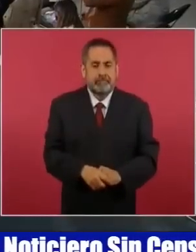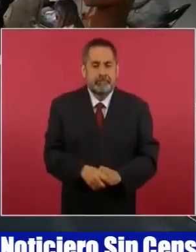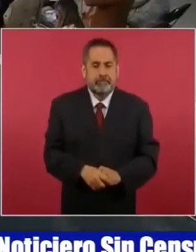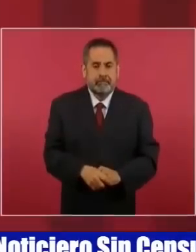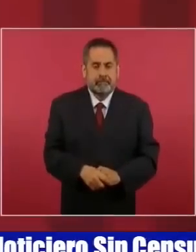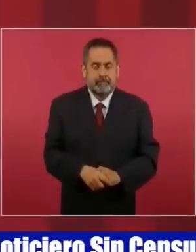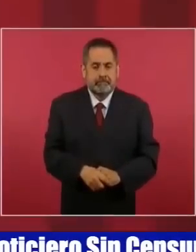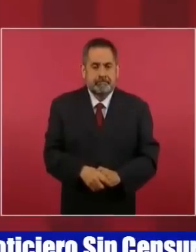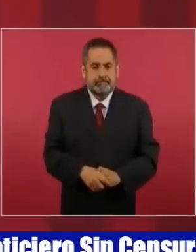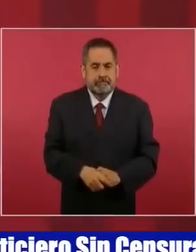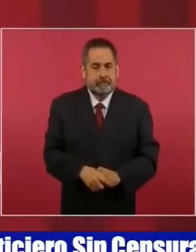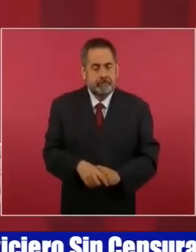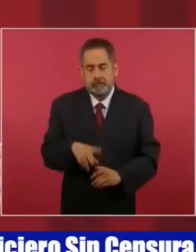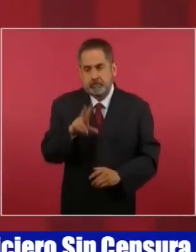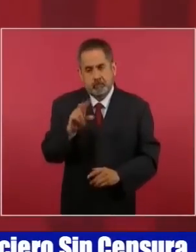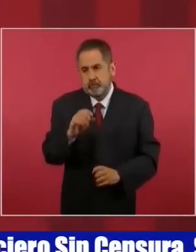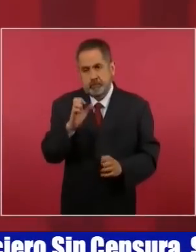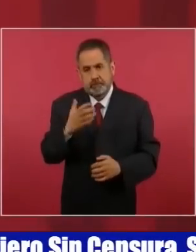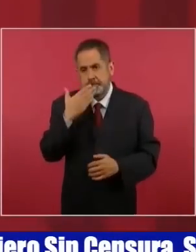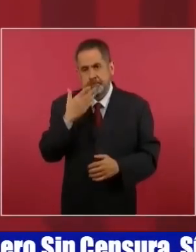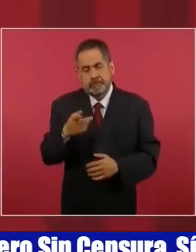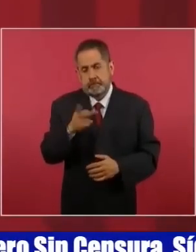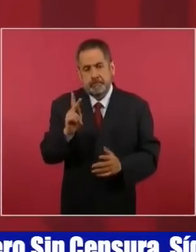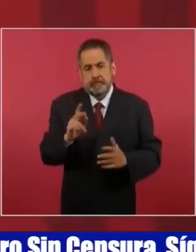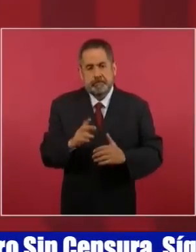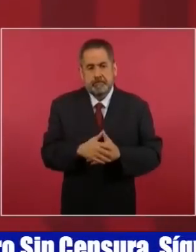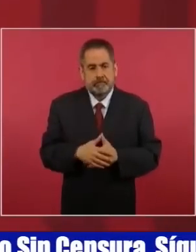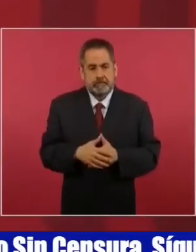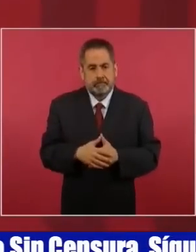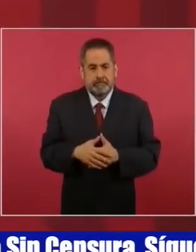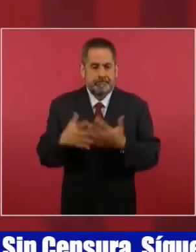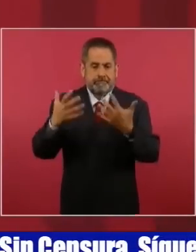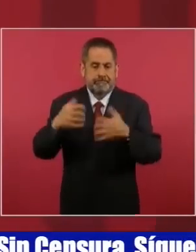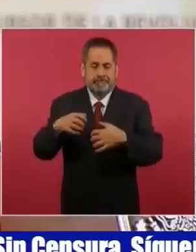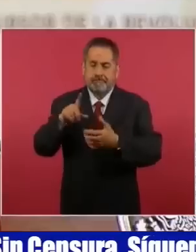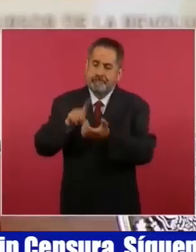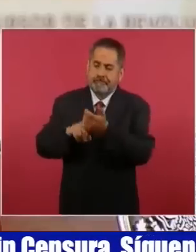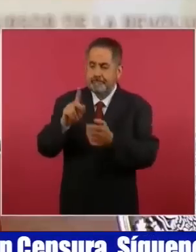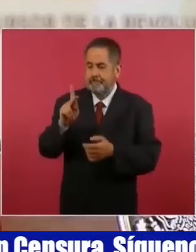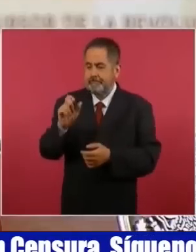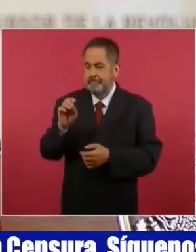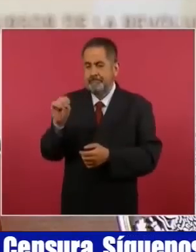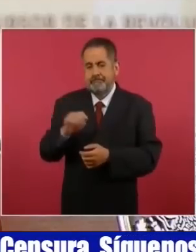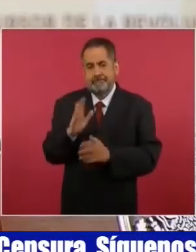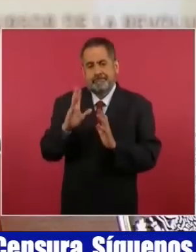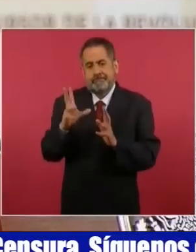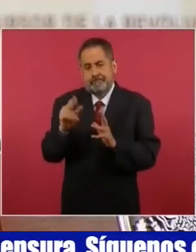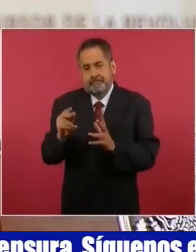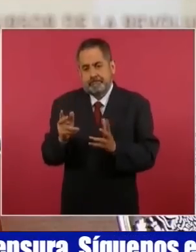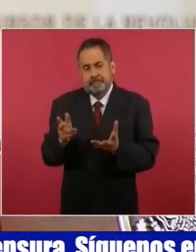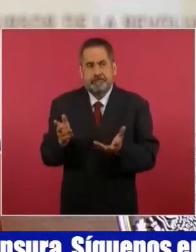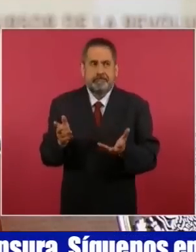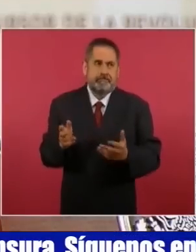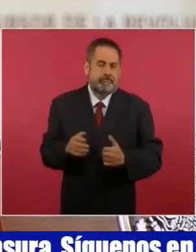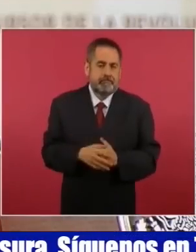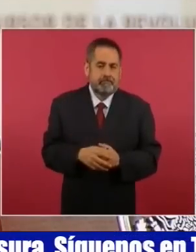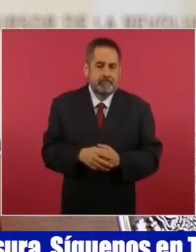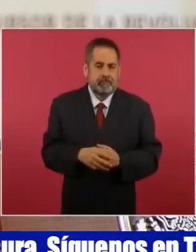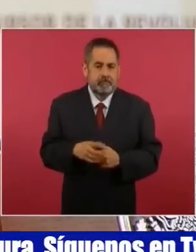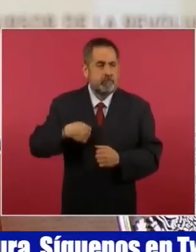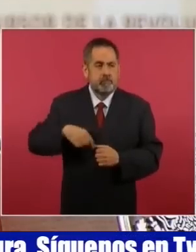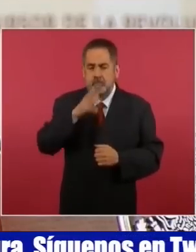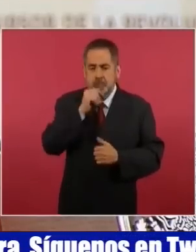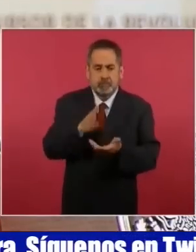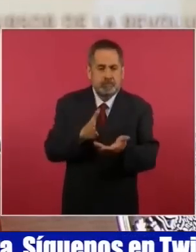Pues no está bien, pero ya no está en la empresa, ¿sí? Y no podemos